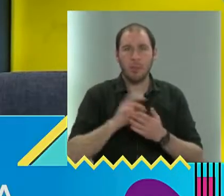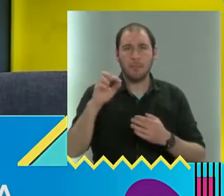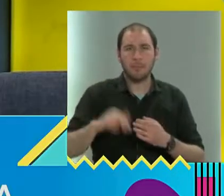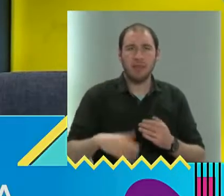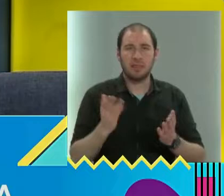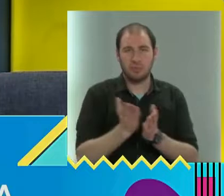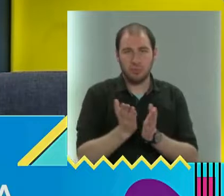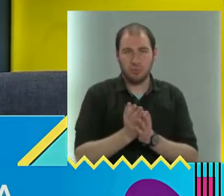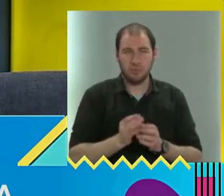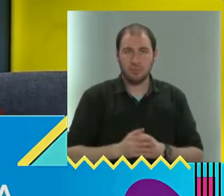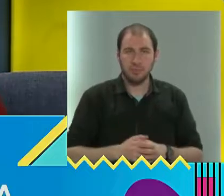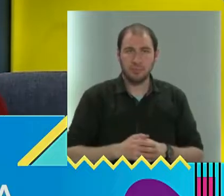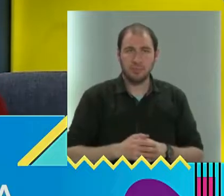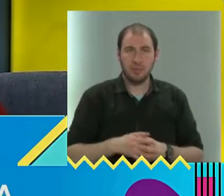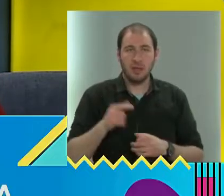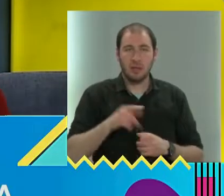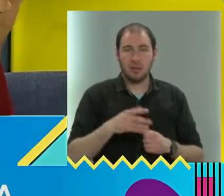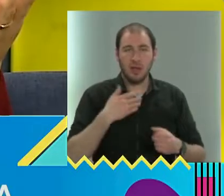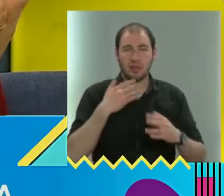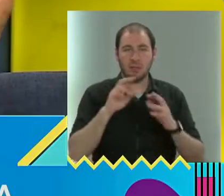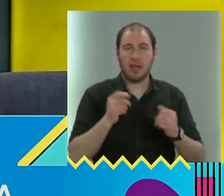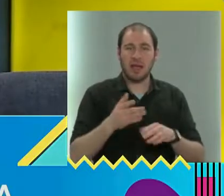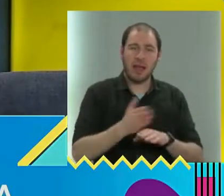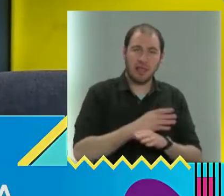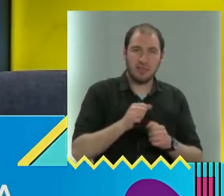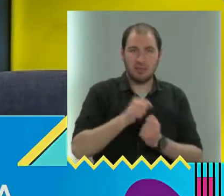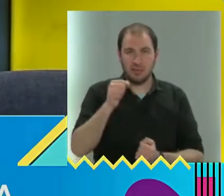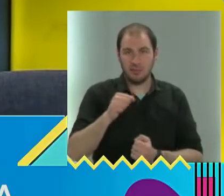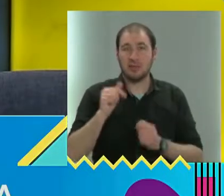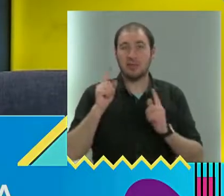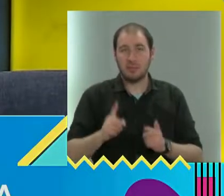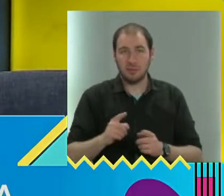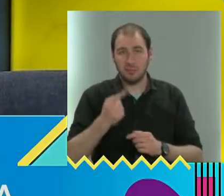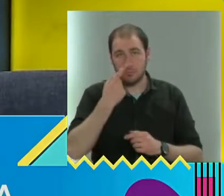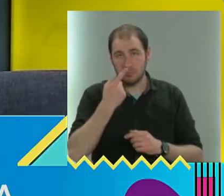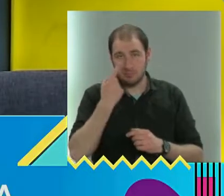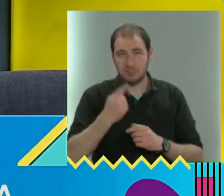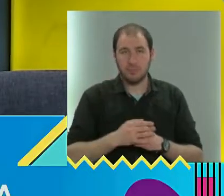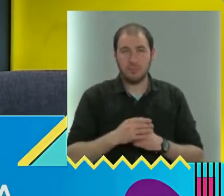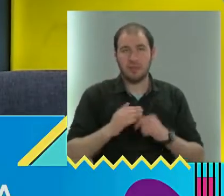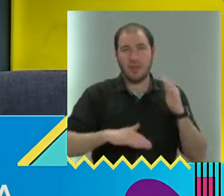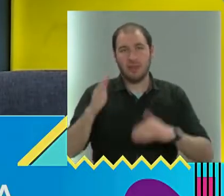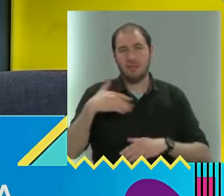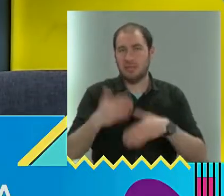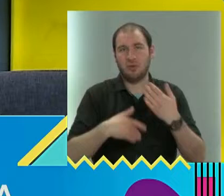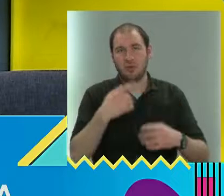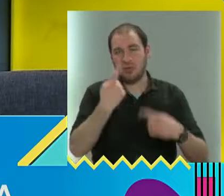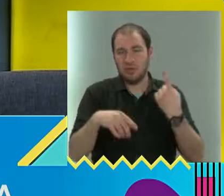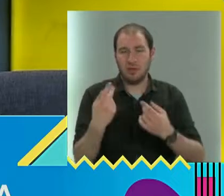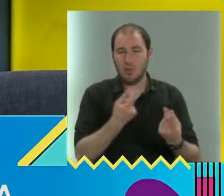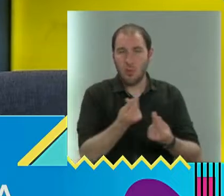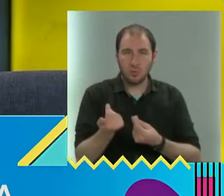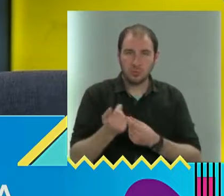de estudio. Esto cuando hablamos de grado y pregrado. Y es muy interesante y tiene distinto nivel de desarrollo y aplicación